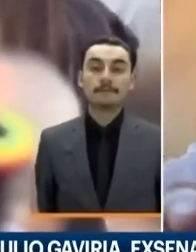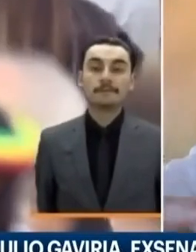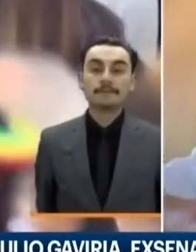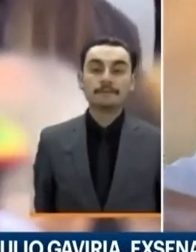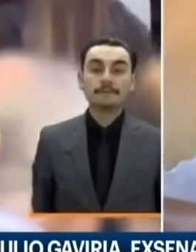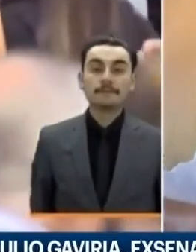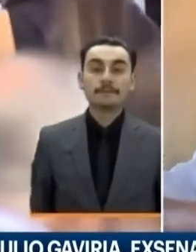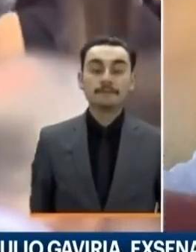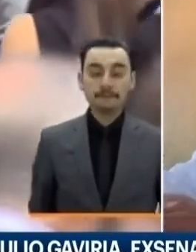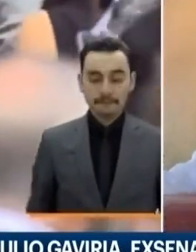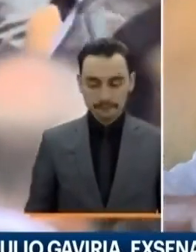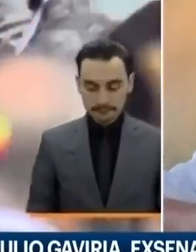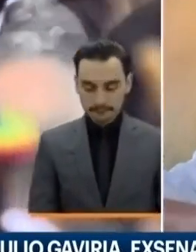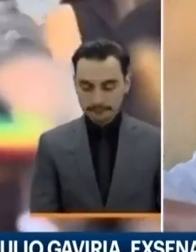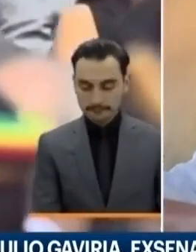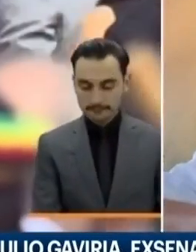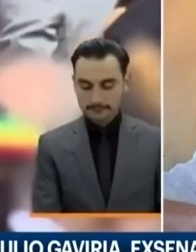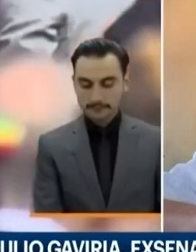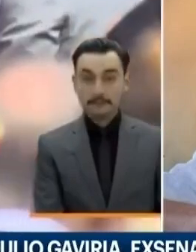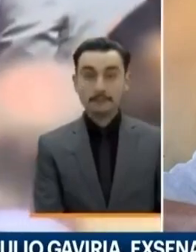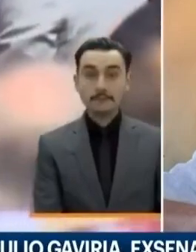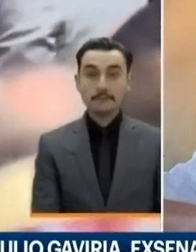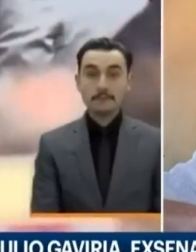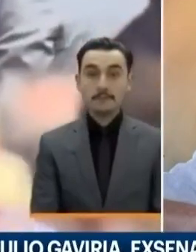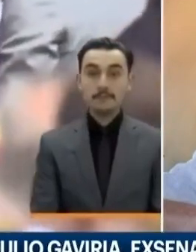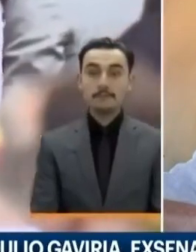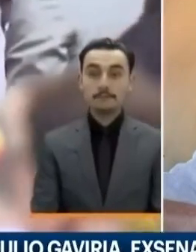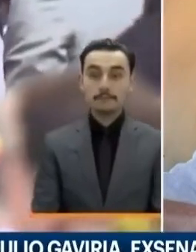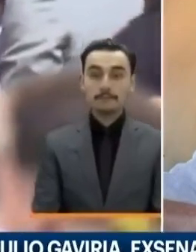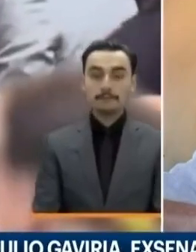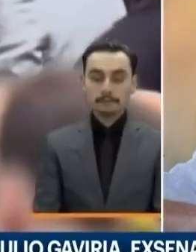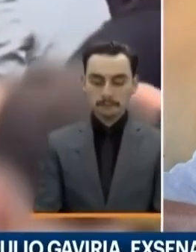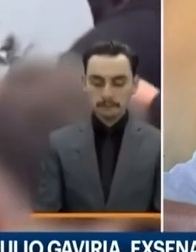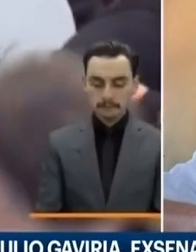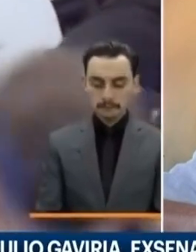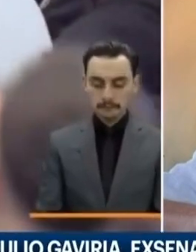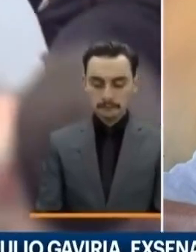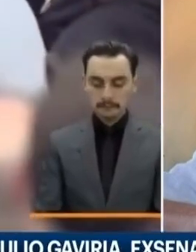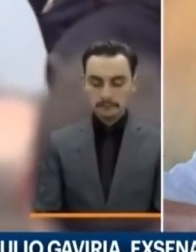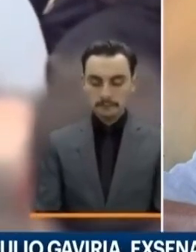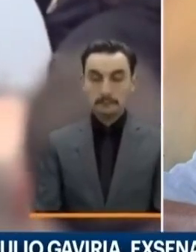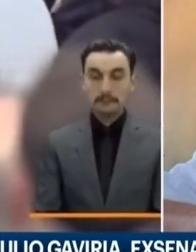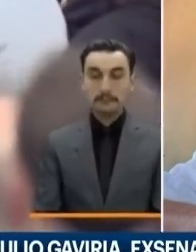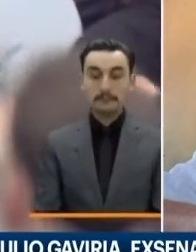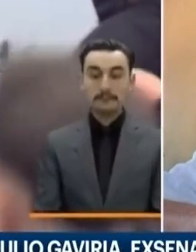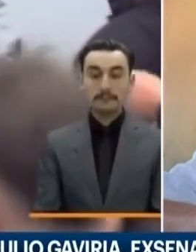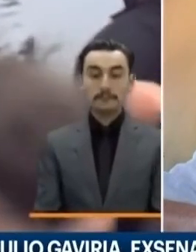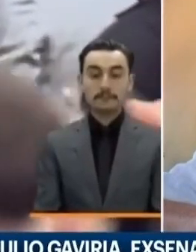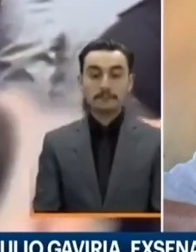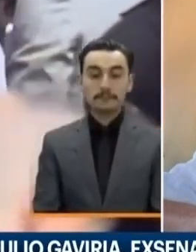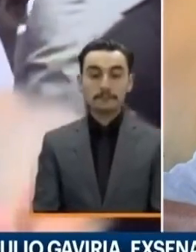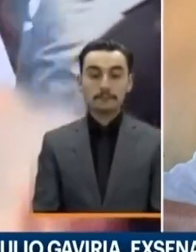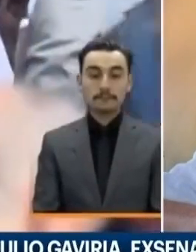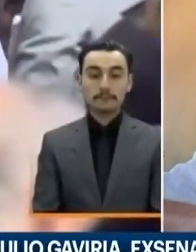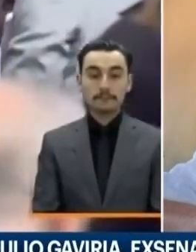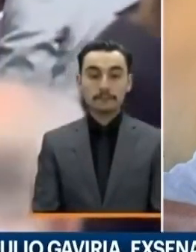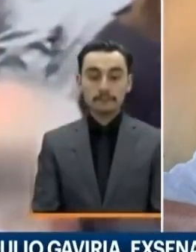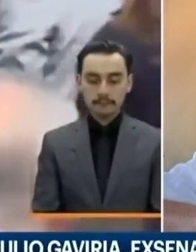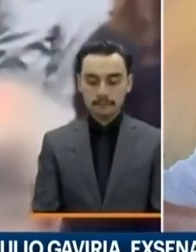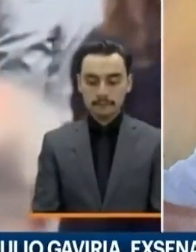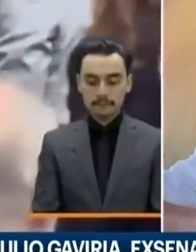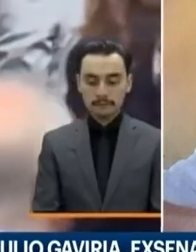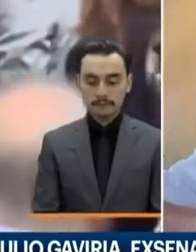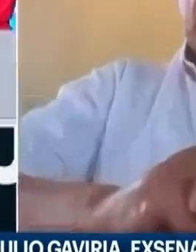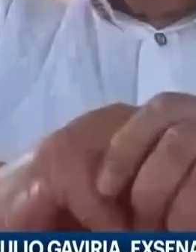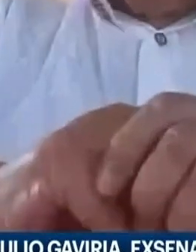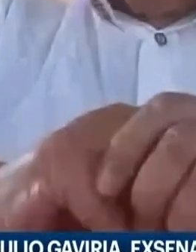es un hecho distinto. Yo no me atrevería a anticipar nada. Bueno, pues muchísimas gracias igual por su valioso análisis. Vamos a